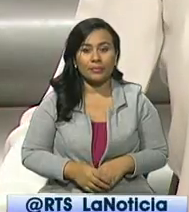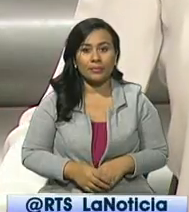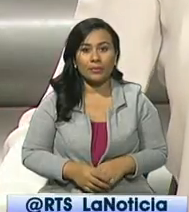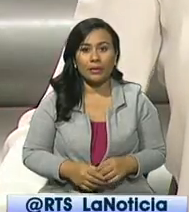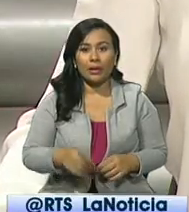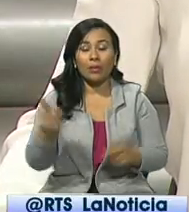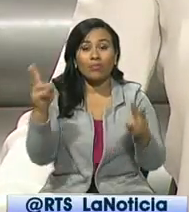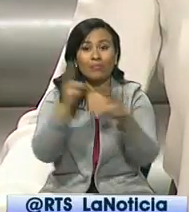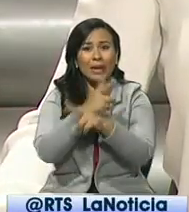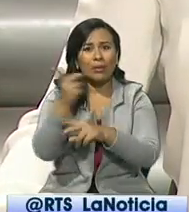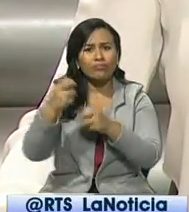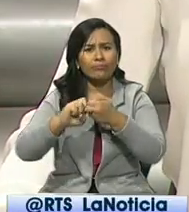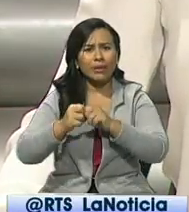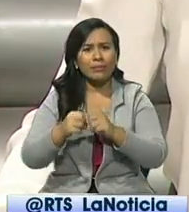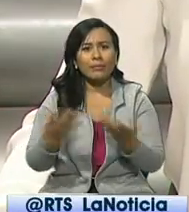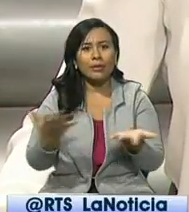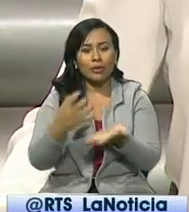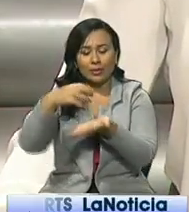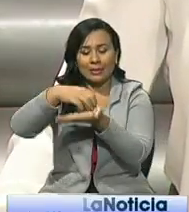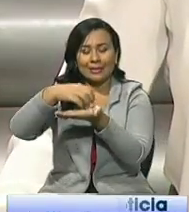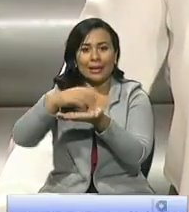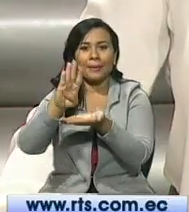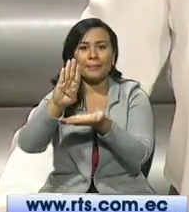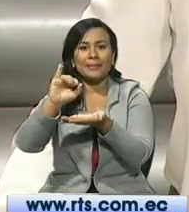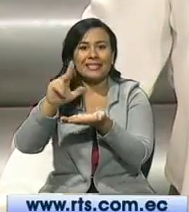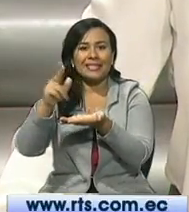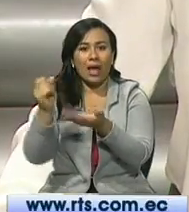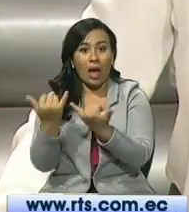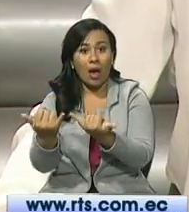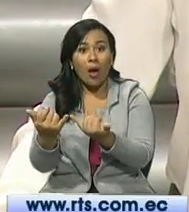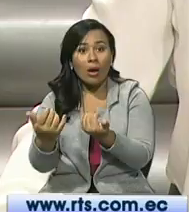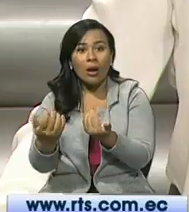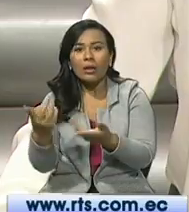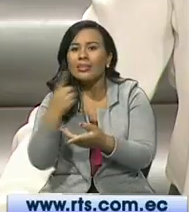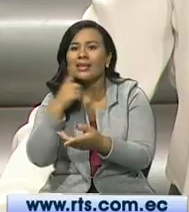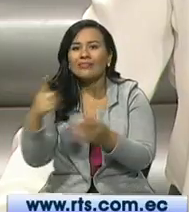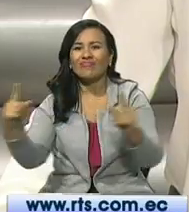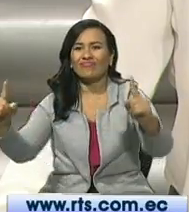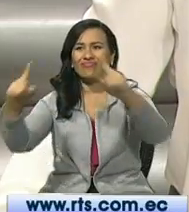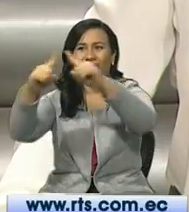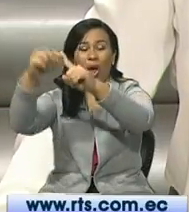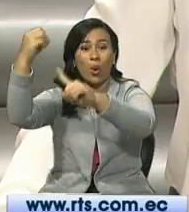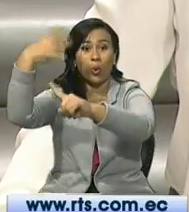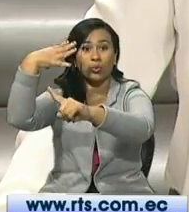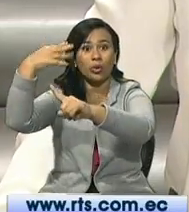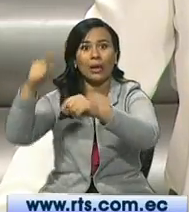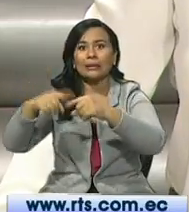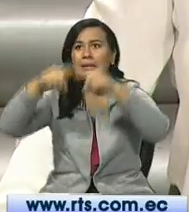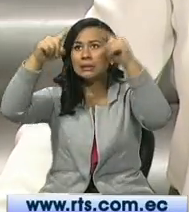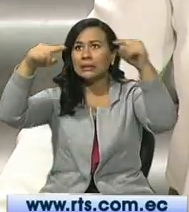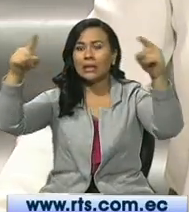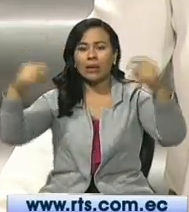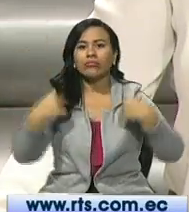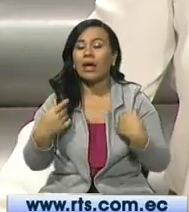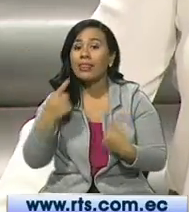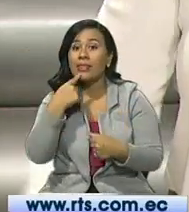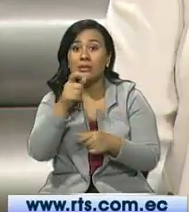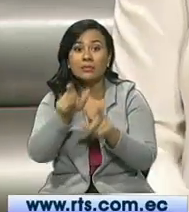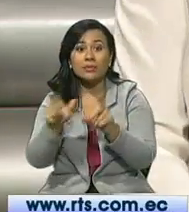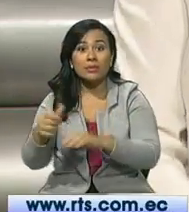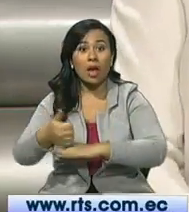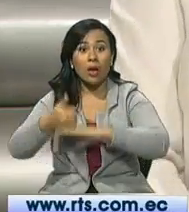El atentado perpetrado en la parroquia Vicha en Esmeraldas estaba dirigido a una torre eléctrica de alta tensión. Así lo confirmaron